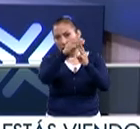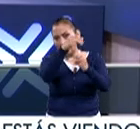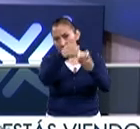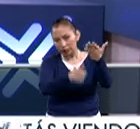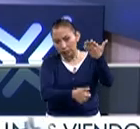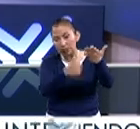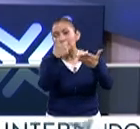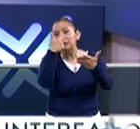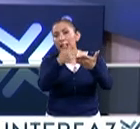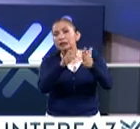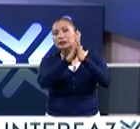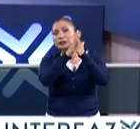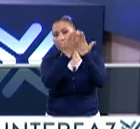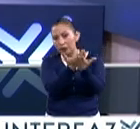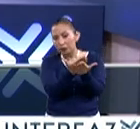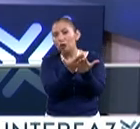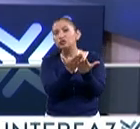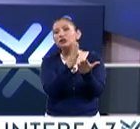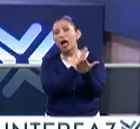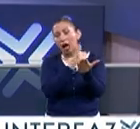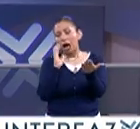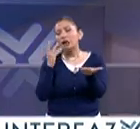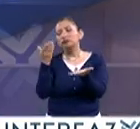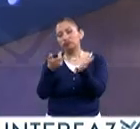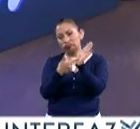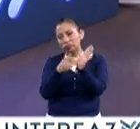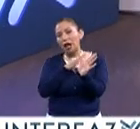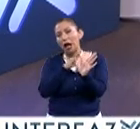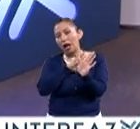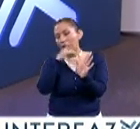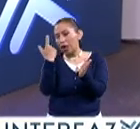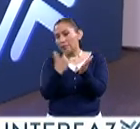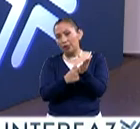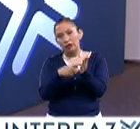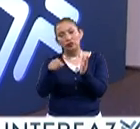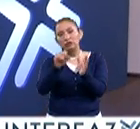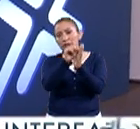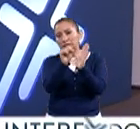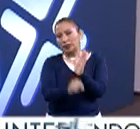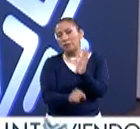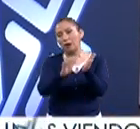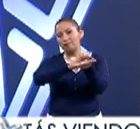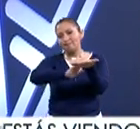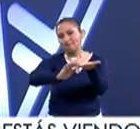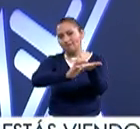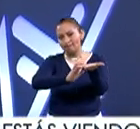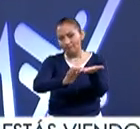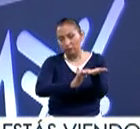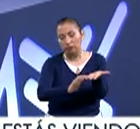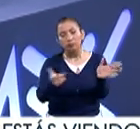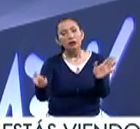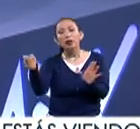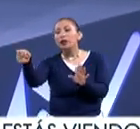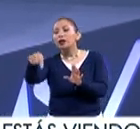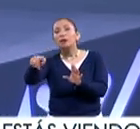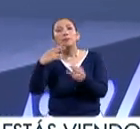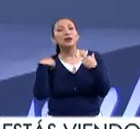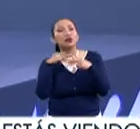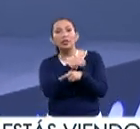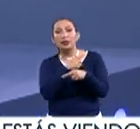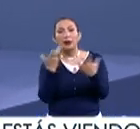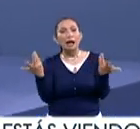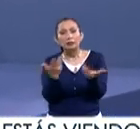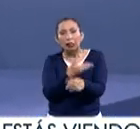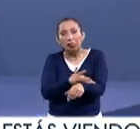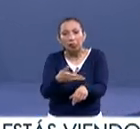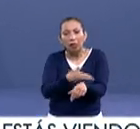asignaturas. Los 6 libros están ahora disponibles ya en sistema braille. ¿Qué tienen que hacer los maestros? ¿Qué